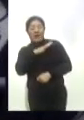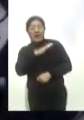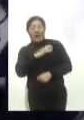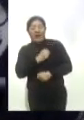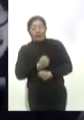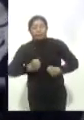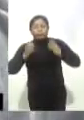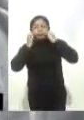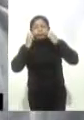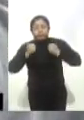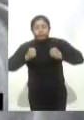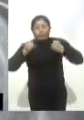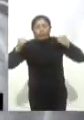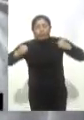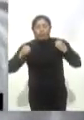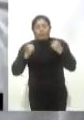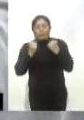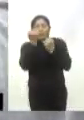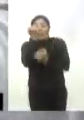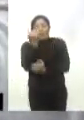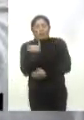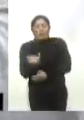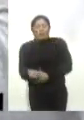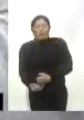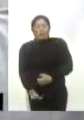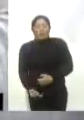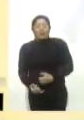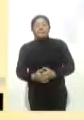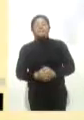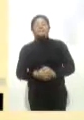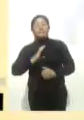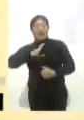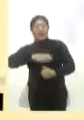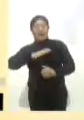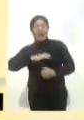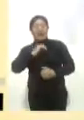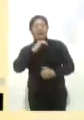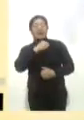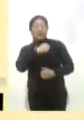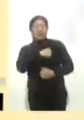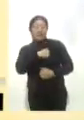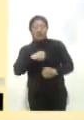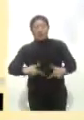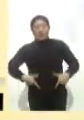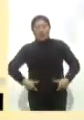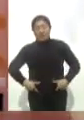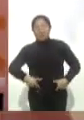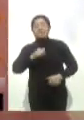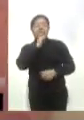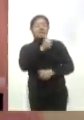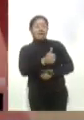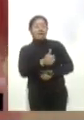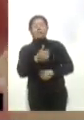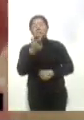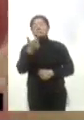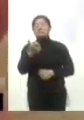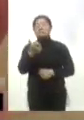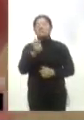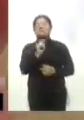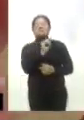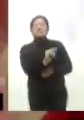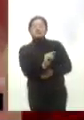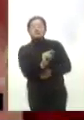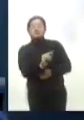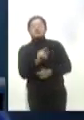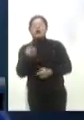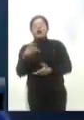ganado en el embarazo, previene la presencia de cáncer de ovario, cáncer de mama, reduce gastos económicos en la familia, ya que no